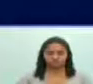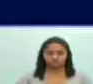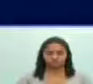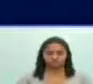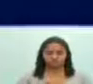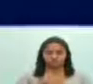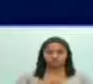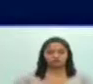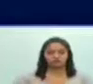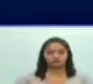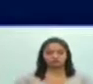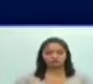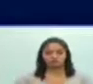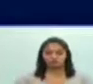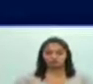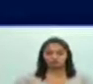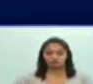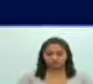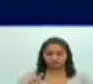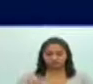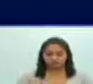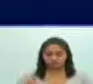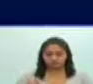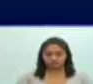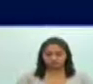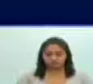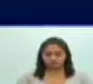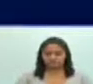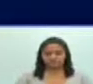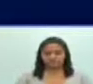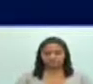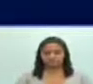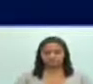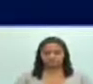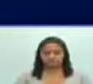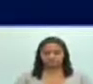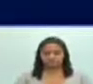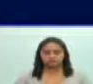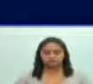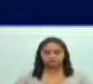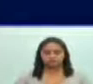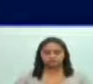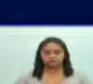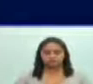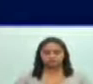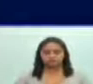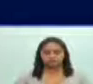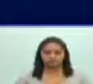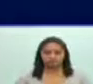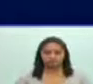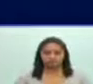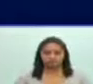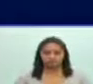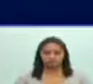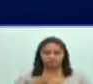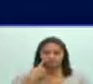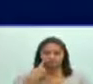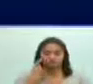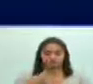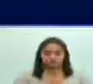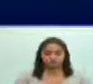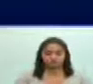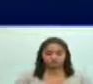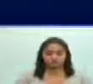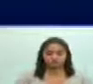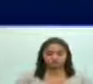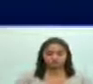respectivas procedencias sociales ¿de quiénes? De los vasallos, efectivamente. Ahora aparece el pronombre algunos, que es